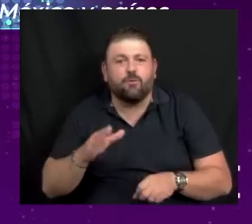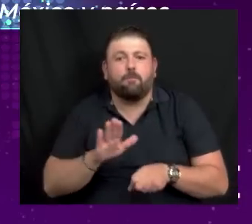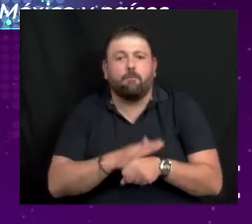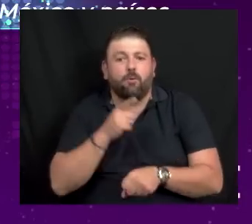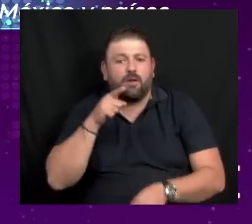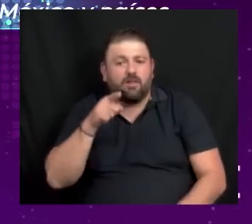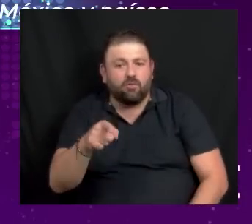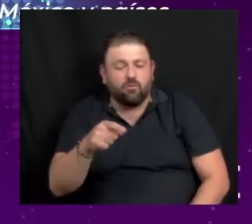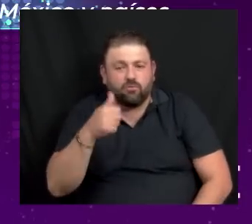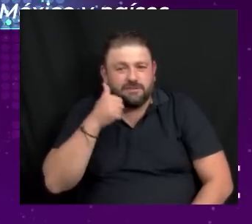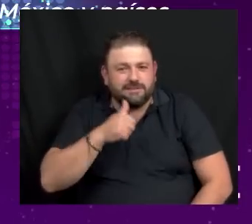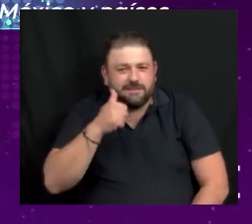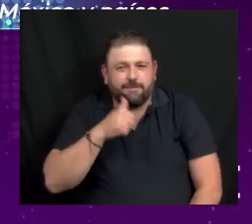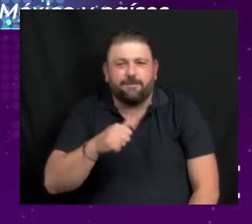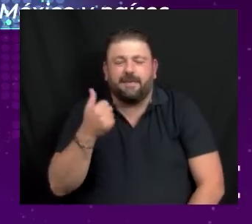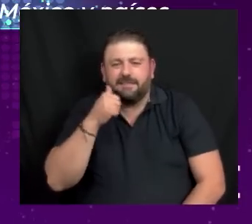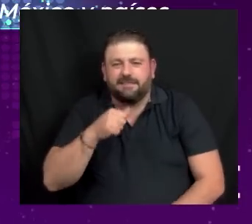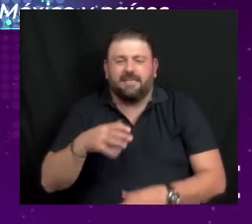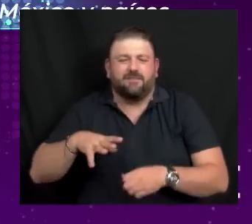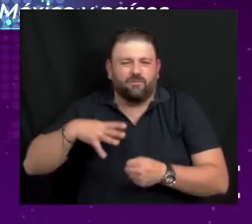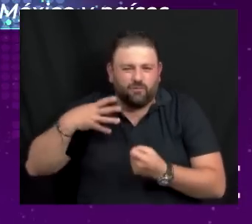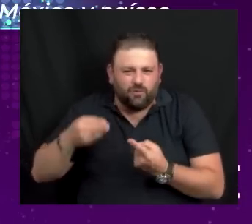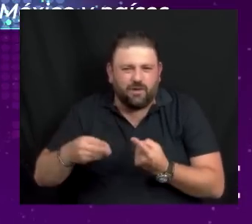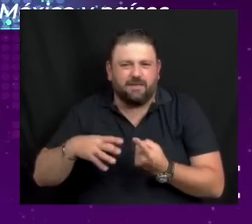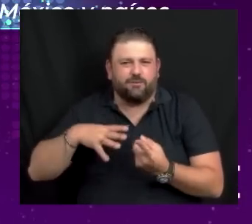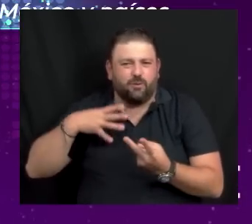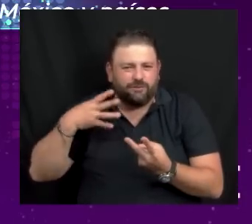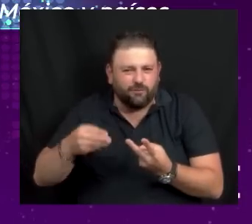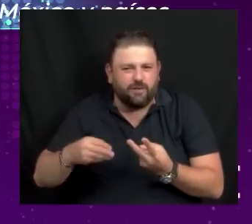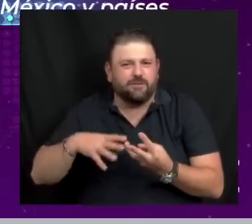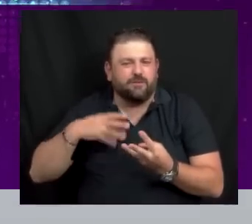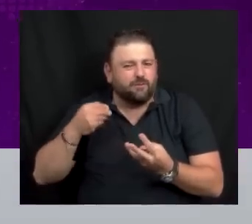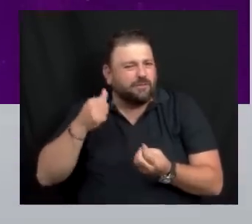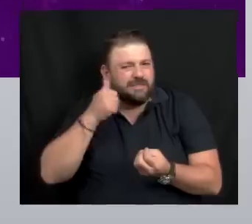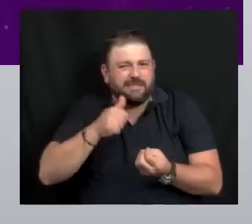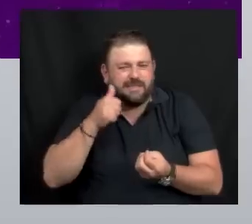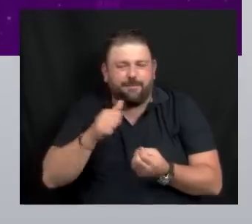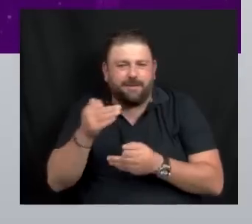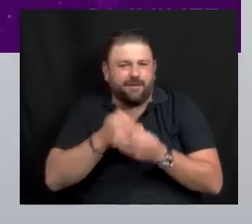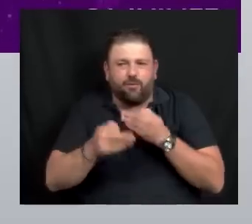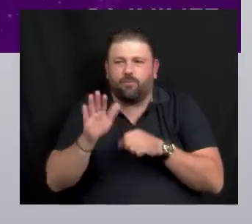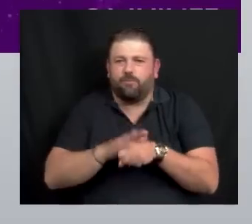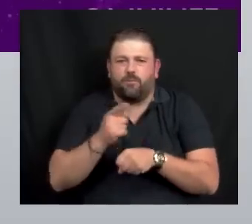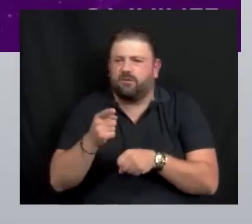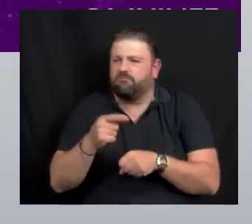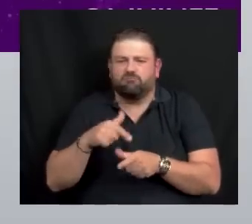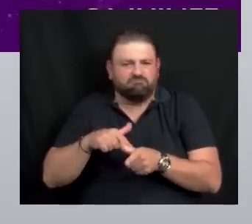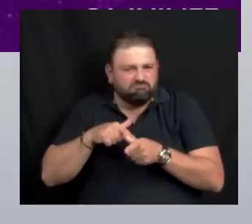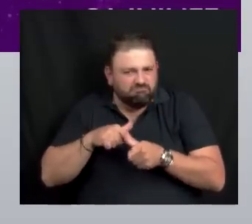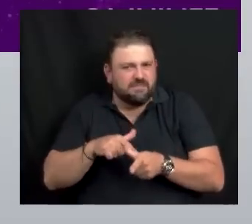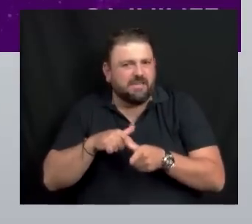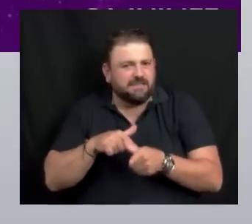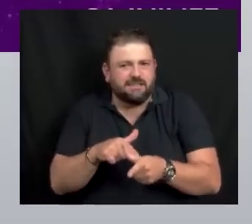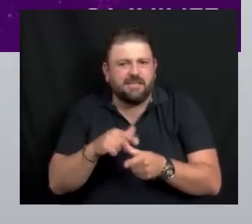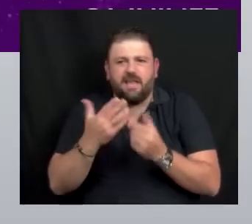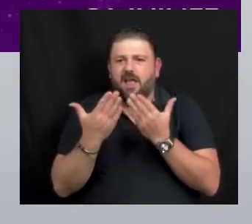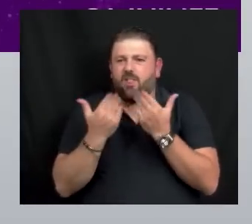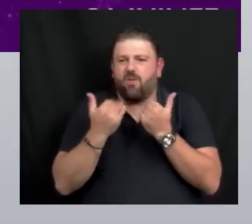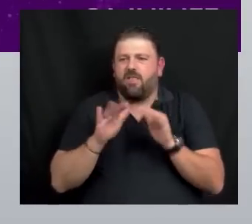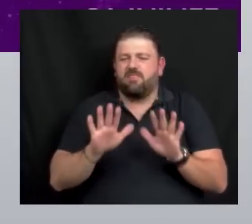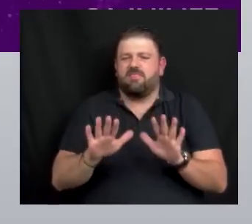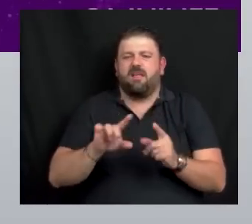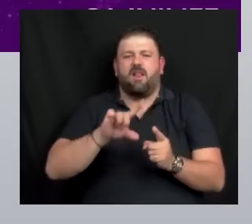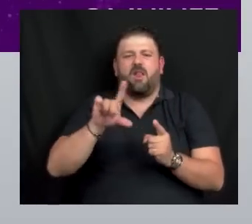porque estuviste en cada uno de estos eventos, porque generaste en tu centro de negocios la emoción, porque no paraste, porque eres la persona